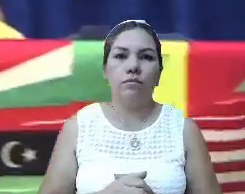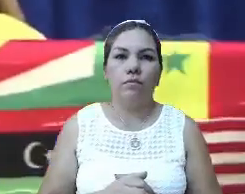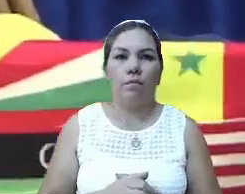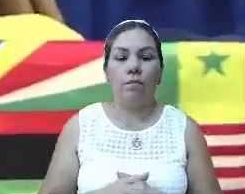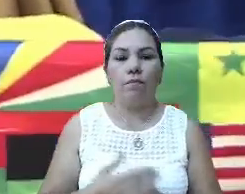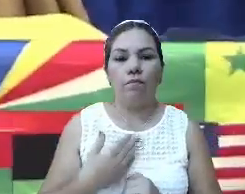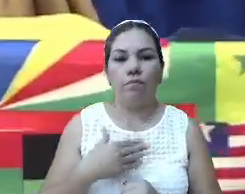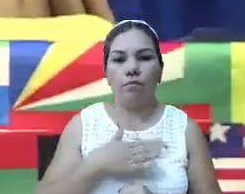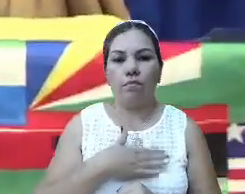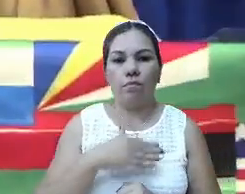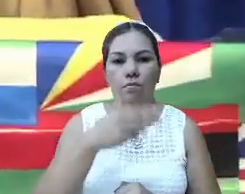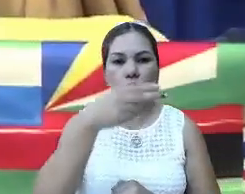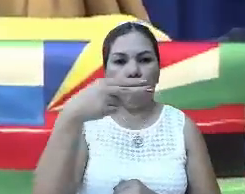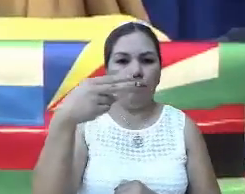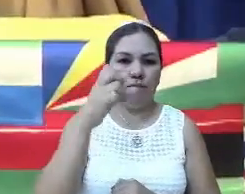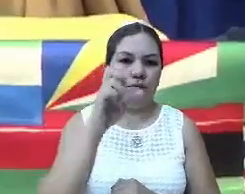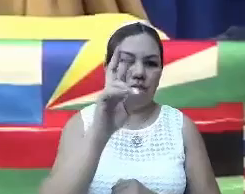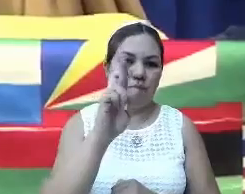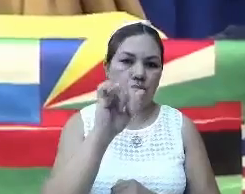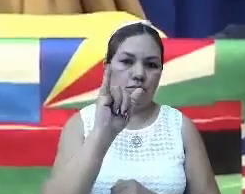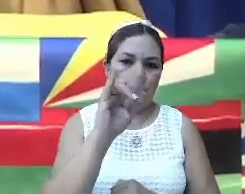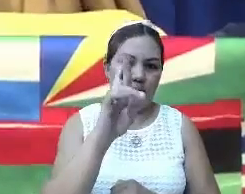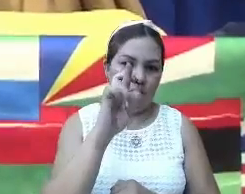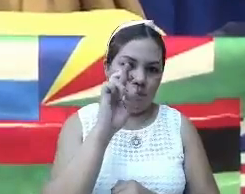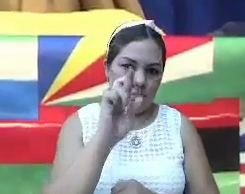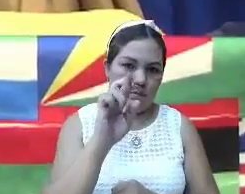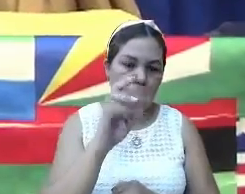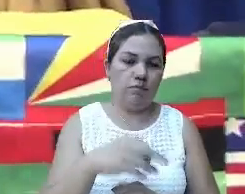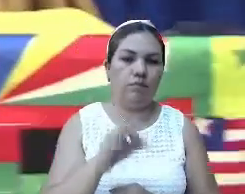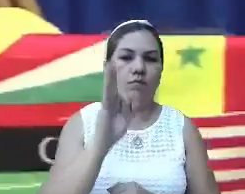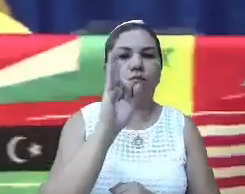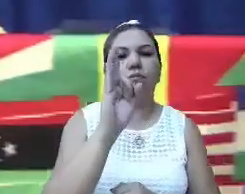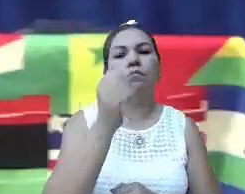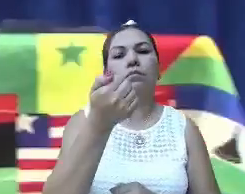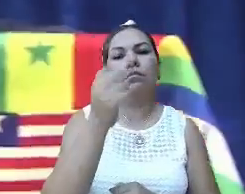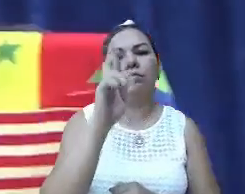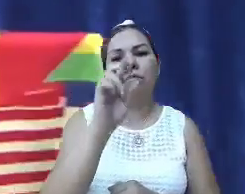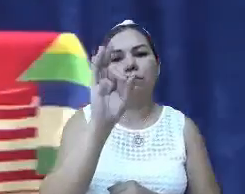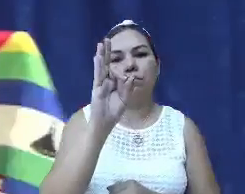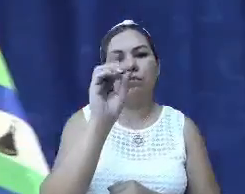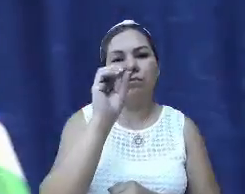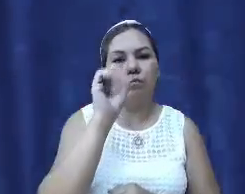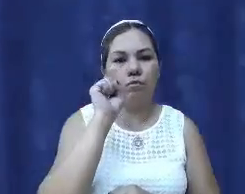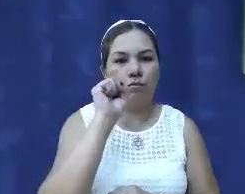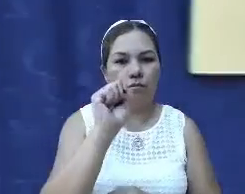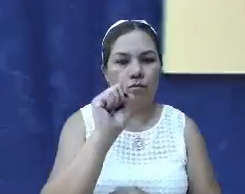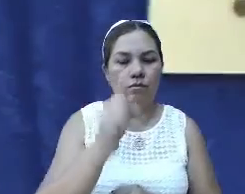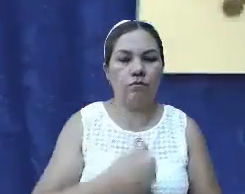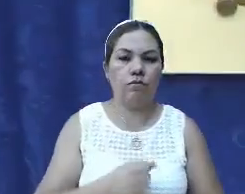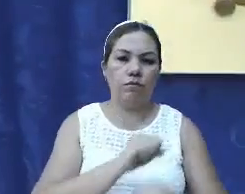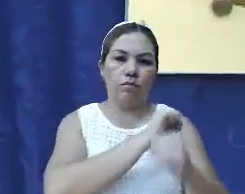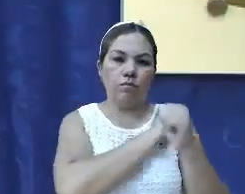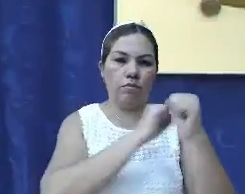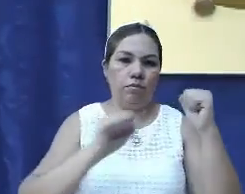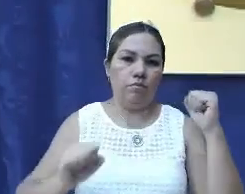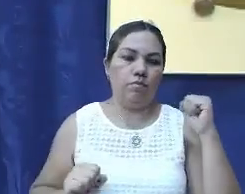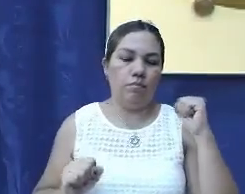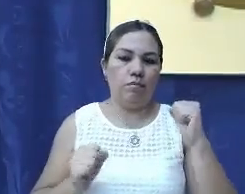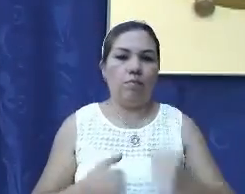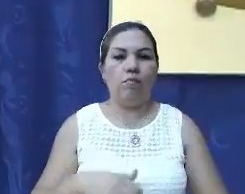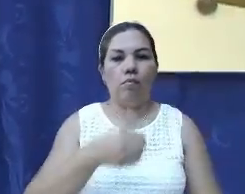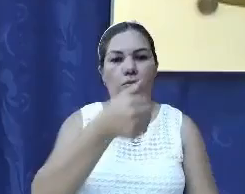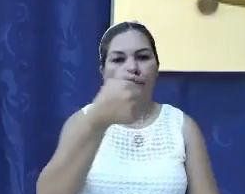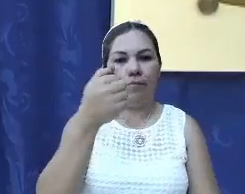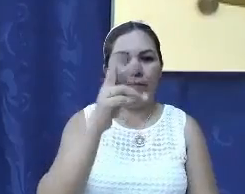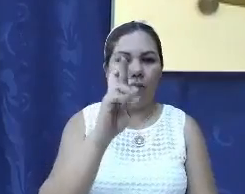Para herirte con sus dardos. Por eso es que el Señor nos ha dado armas. Y una de las armas que el Señor nos ha dado, diga conmigo,